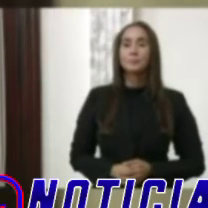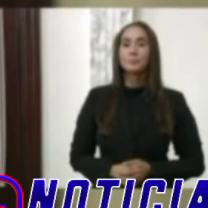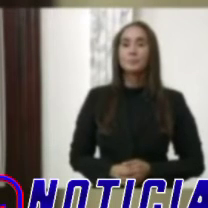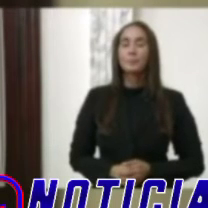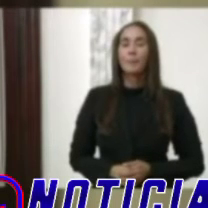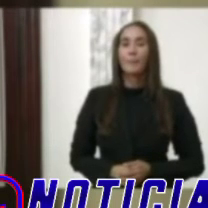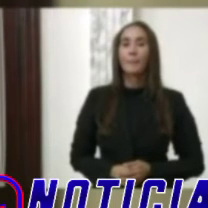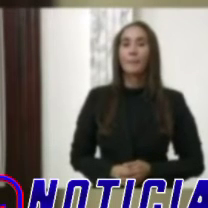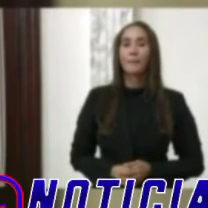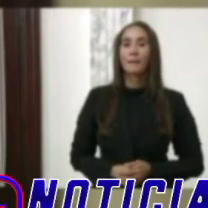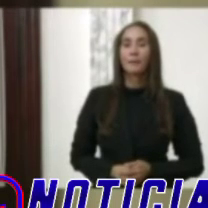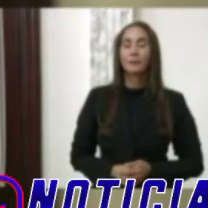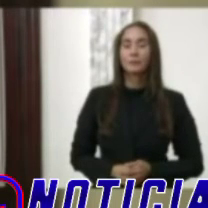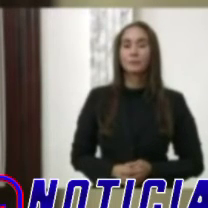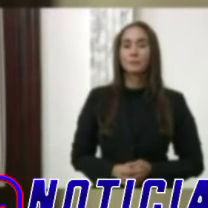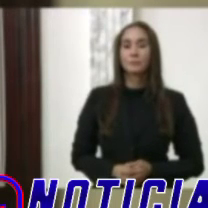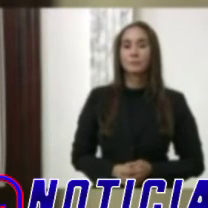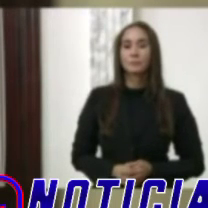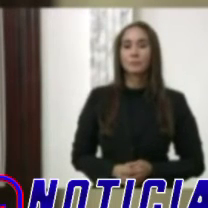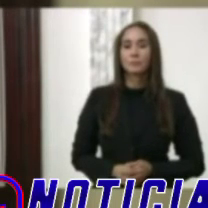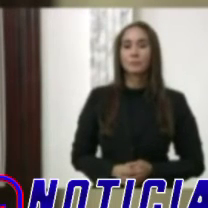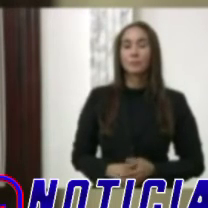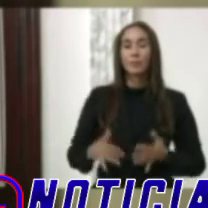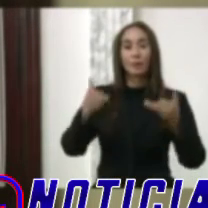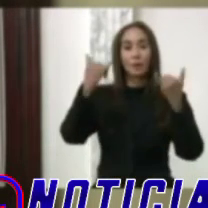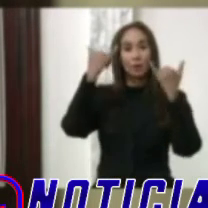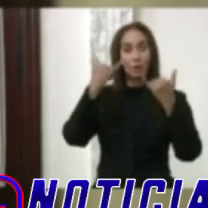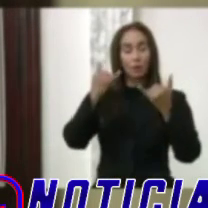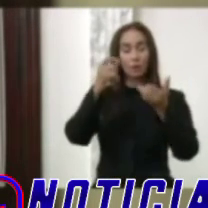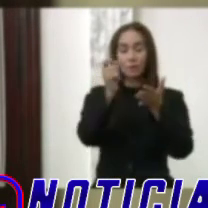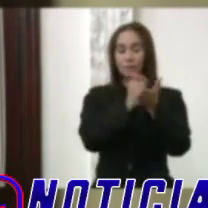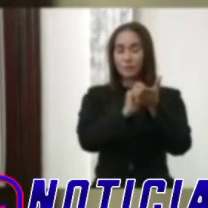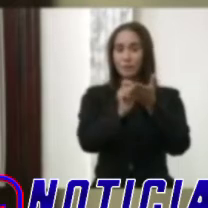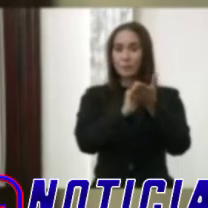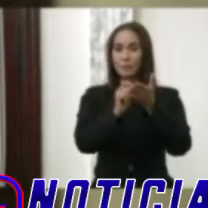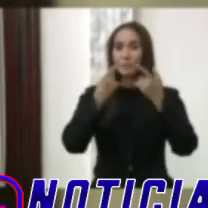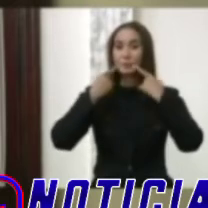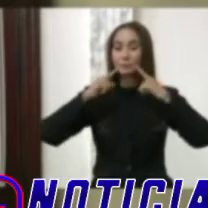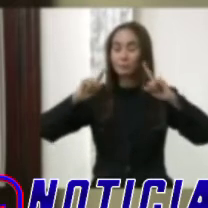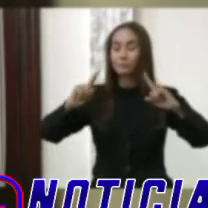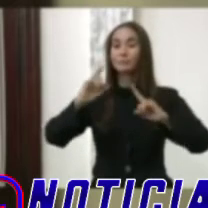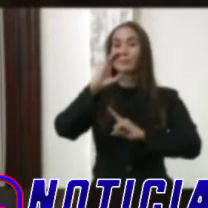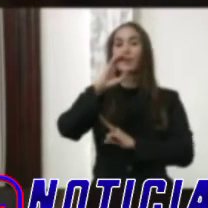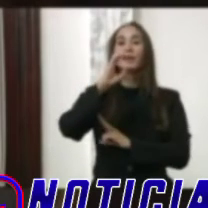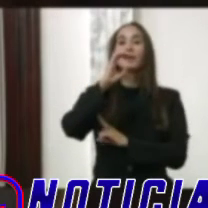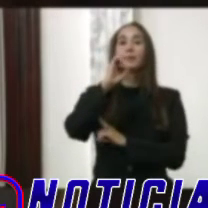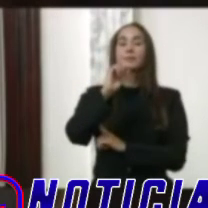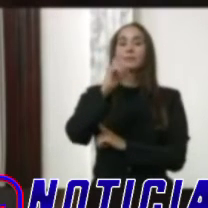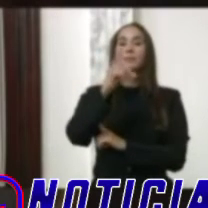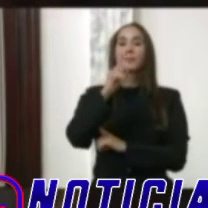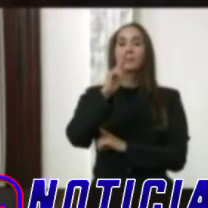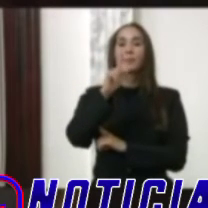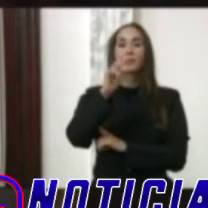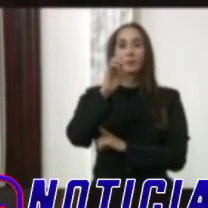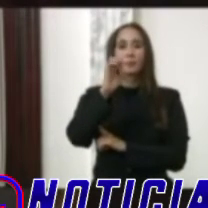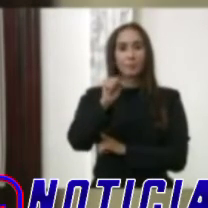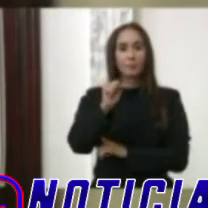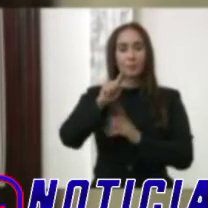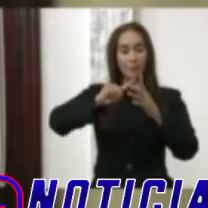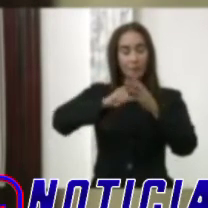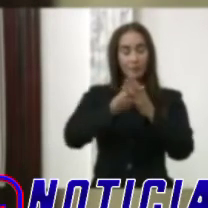Hoy firmamos la declaración de Chapultepec, que como saben nació en marzo